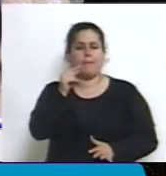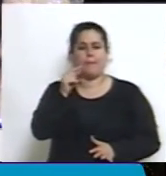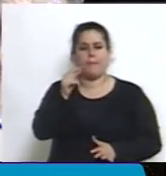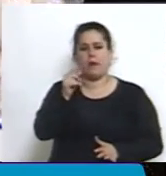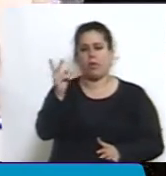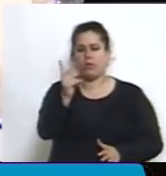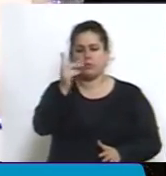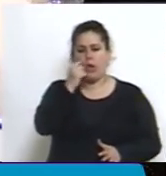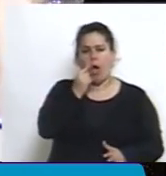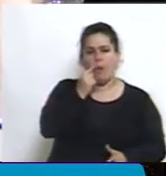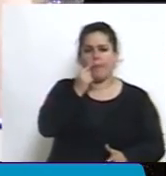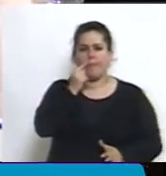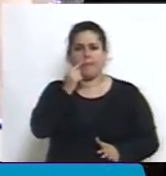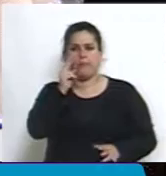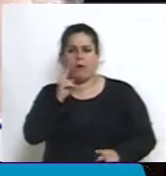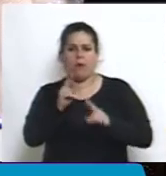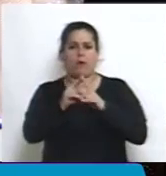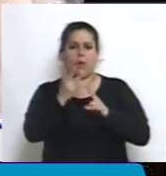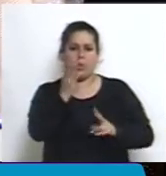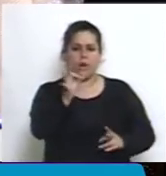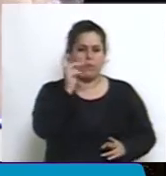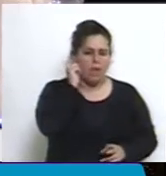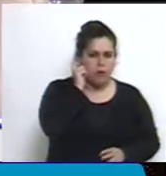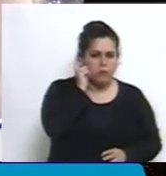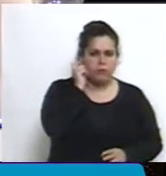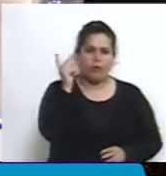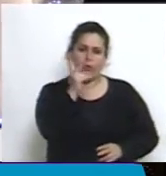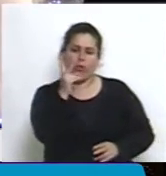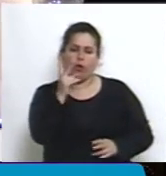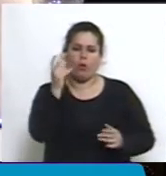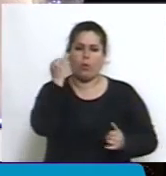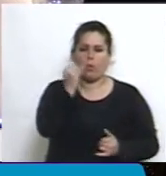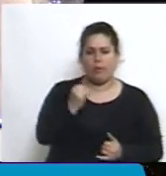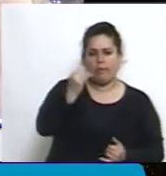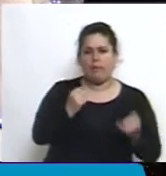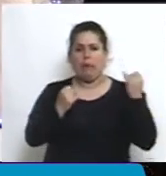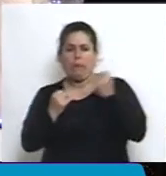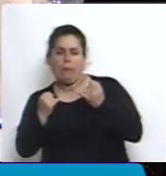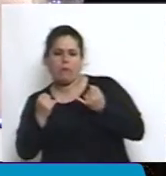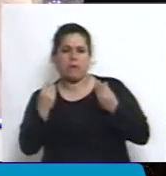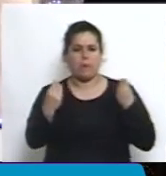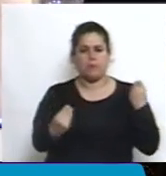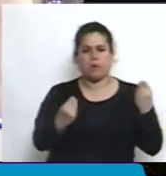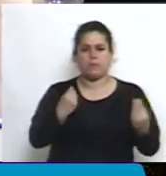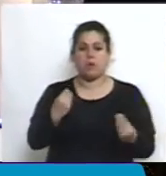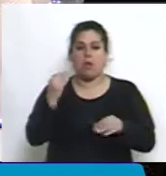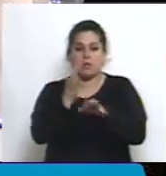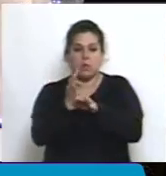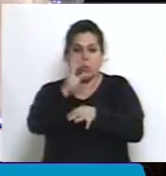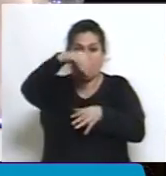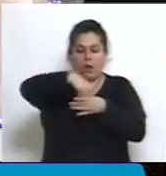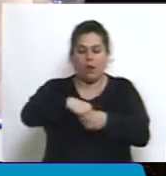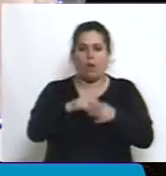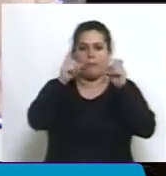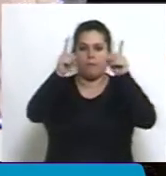encontraron como a los 40 años y empezaron a contar lo que les había pasado en el colegio con un